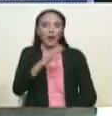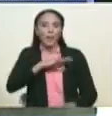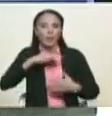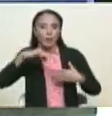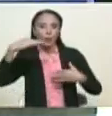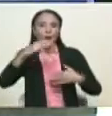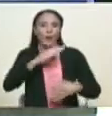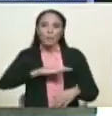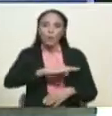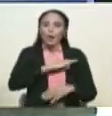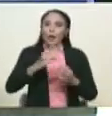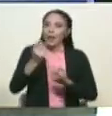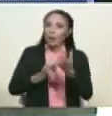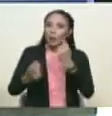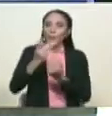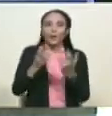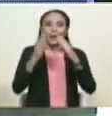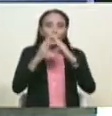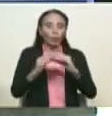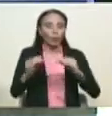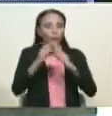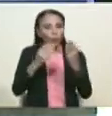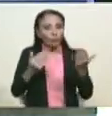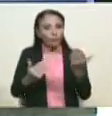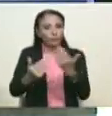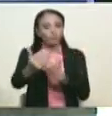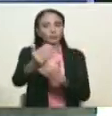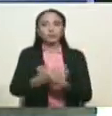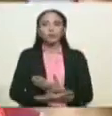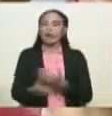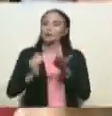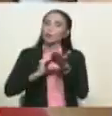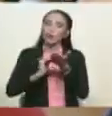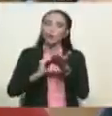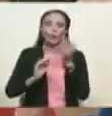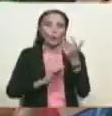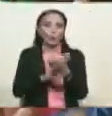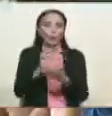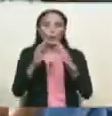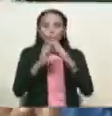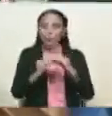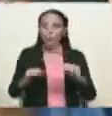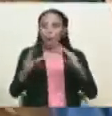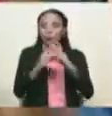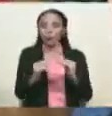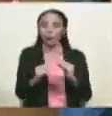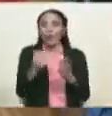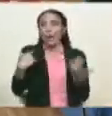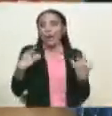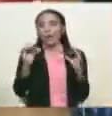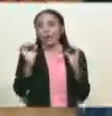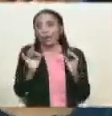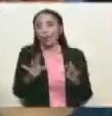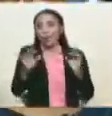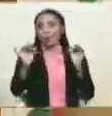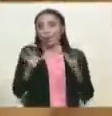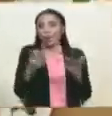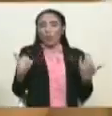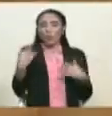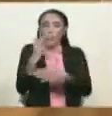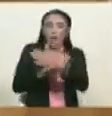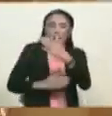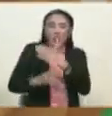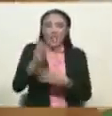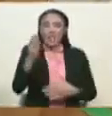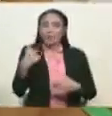espirituales y económicas para avanzar en el frente económico y superar todas las cicatrices, todas las heridas,